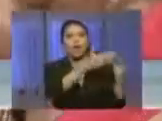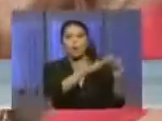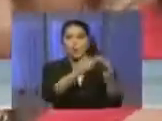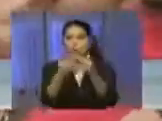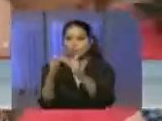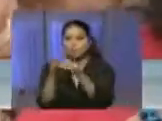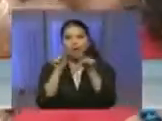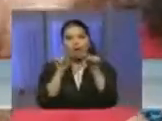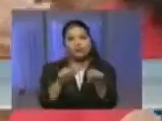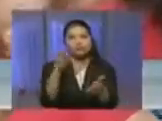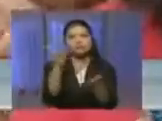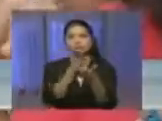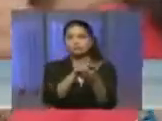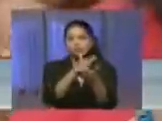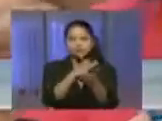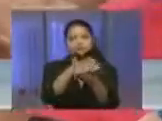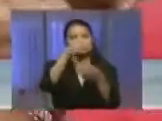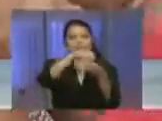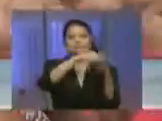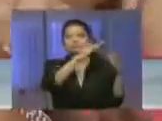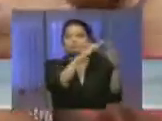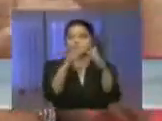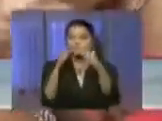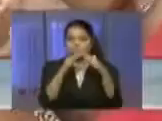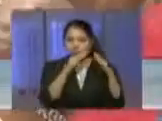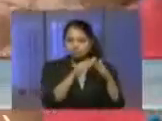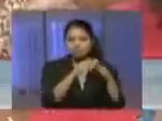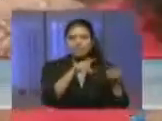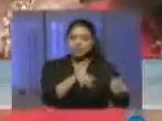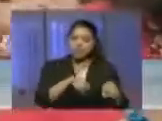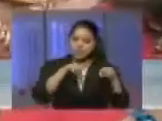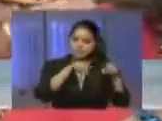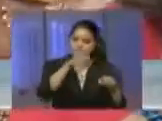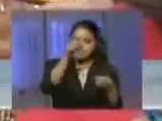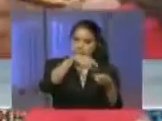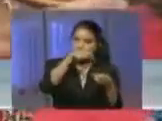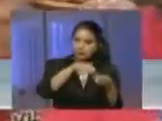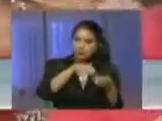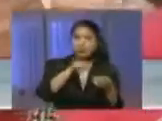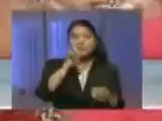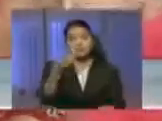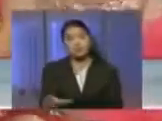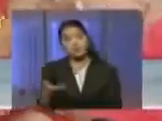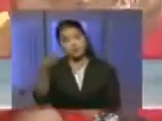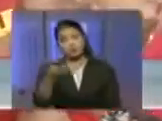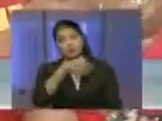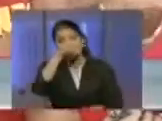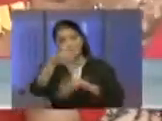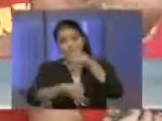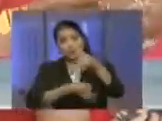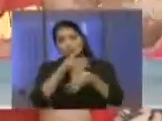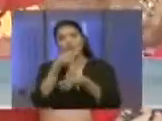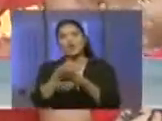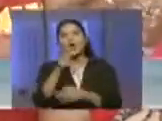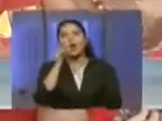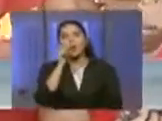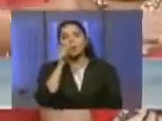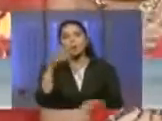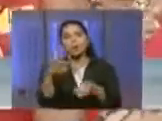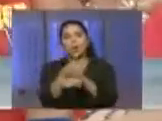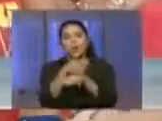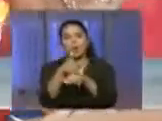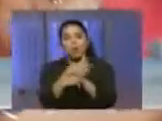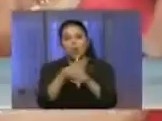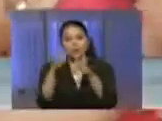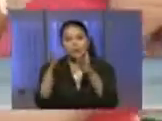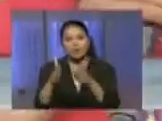convierte en conucos comunales Aquí es importante destacar que el ciudadano gobernador